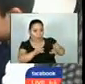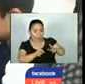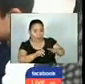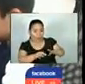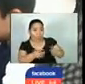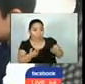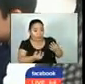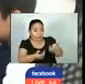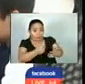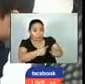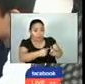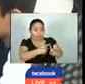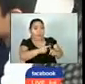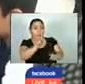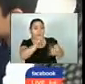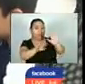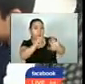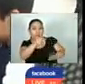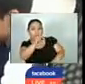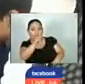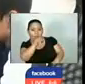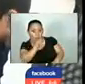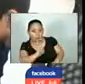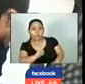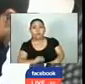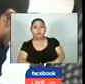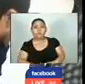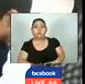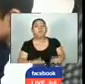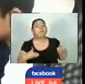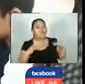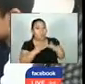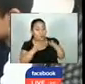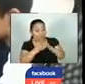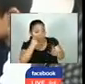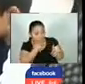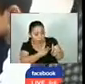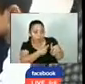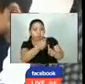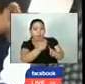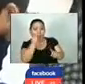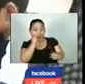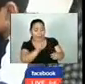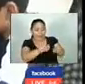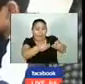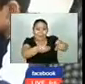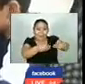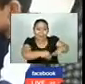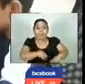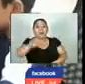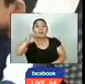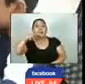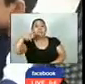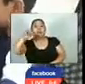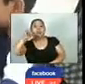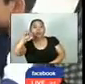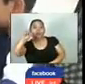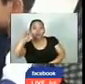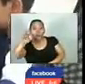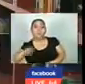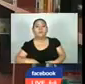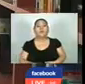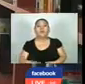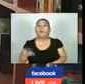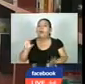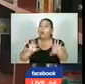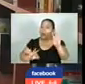una temperatura ya sea de 60 grados que es uso de que se usa y también esto es el que se llama, donde está tirando el plástico, se llama extorsor. Pero hay quienes